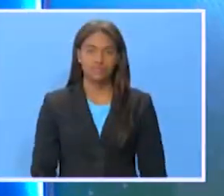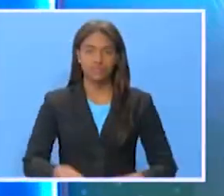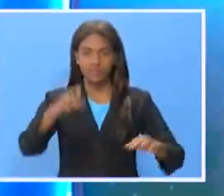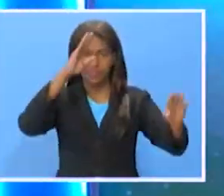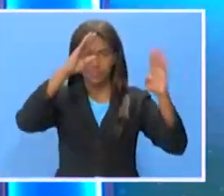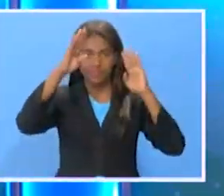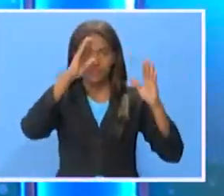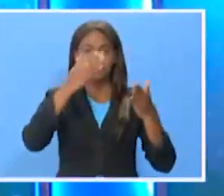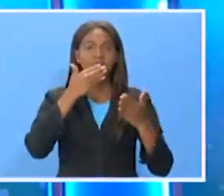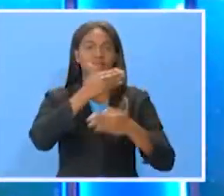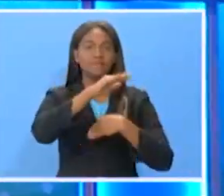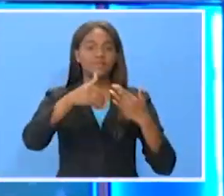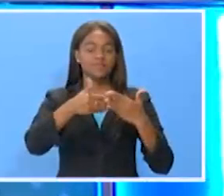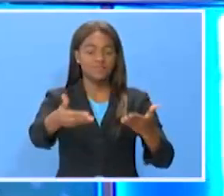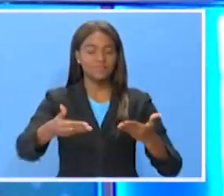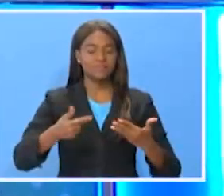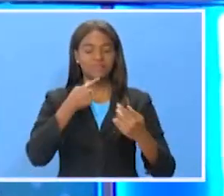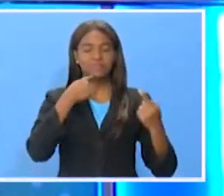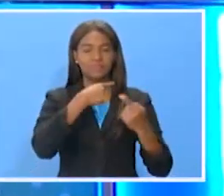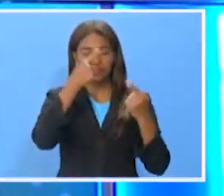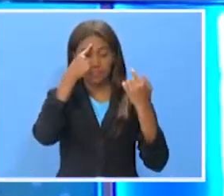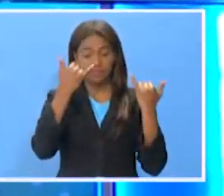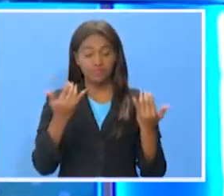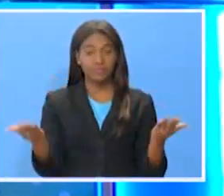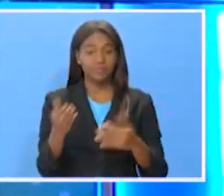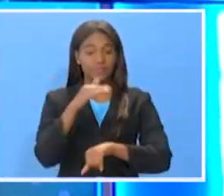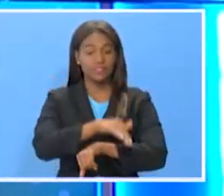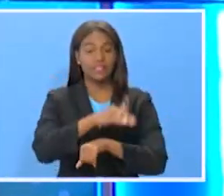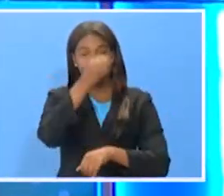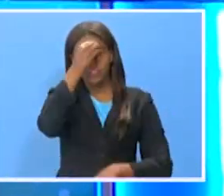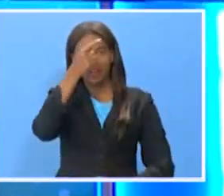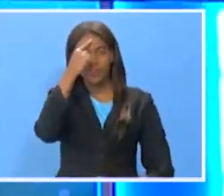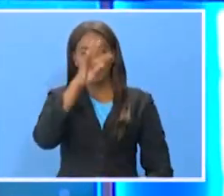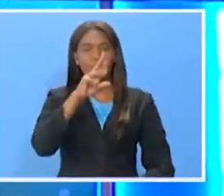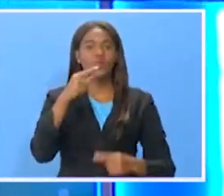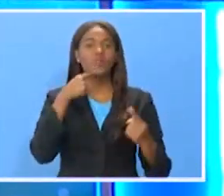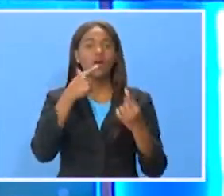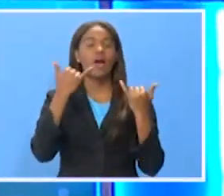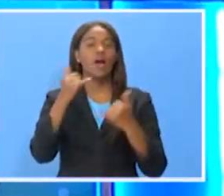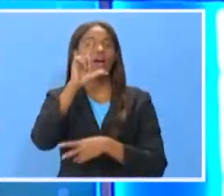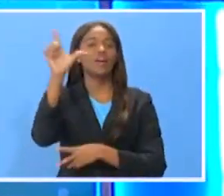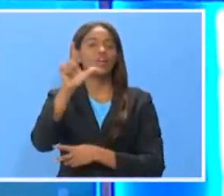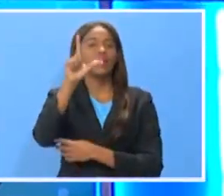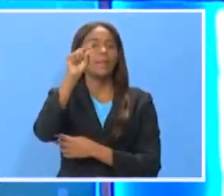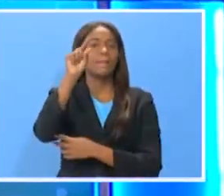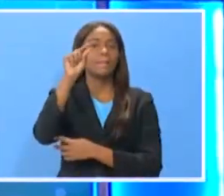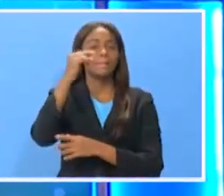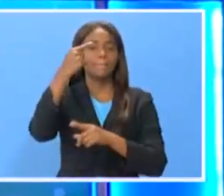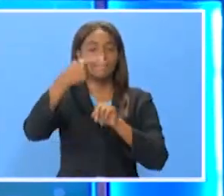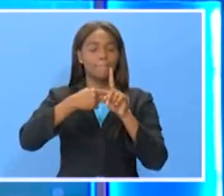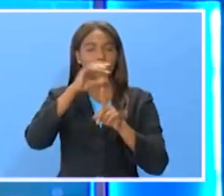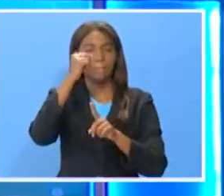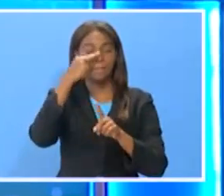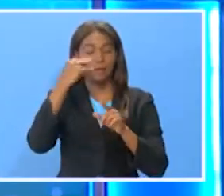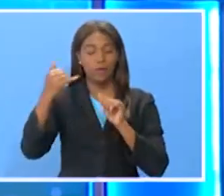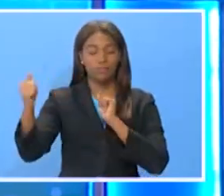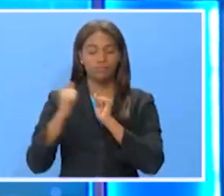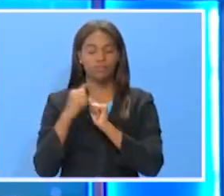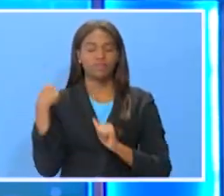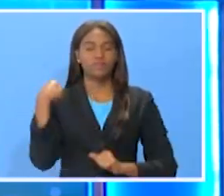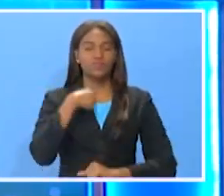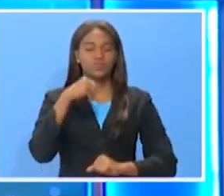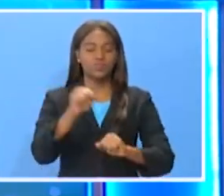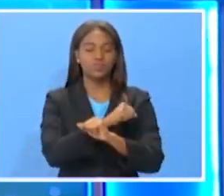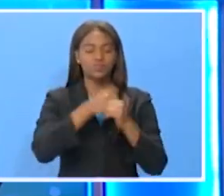Hola familia, bienvenidos sean todos a nuestra emisión estelar de 4RD Noticias. En este lunes 20 de junio nos acompaña Zuleima